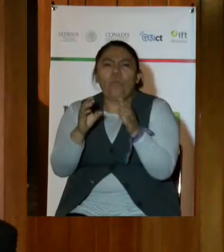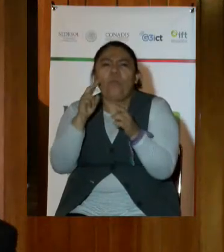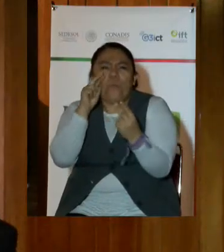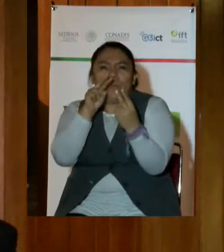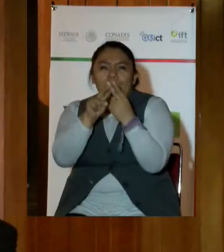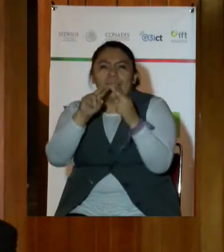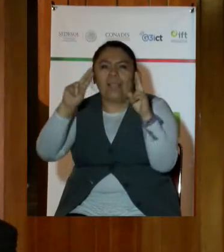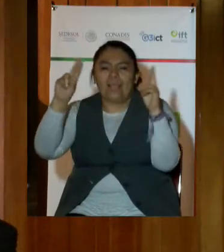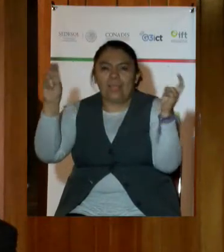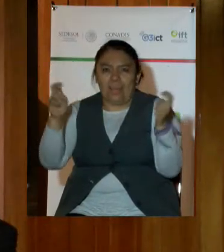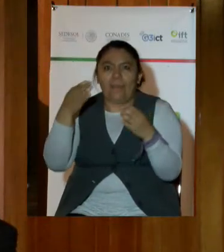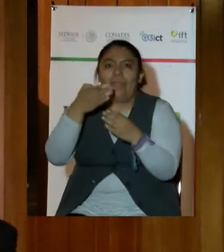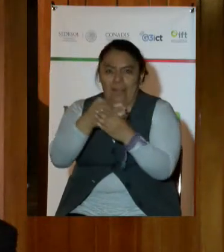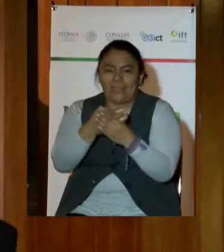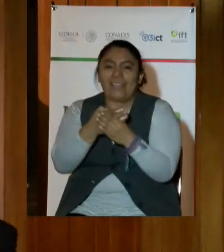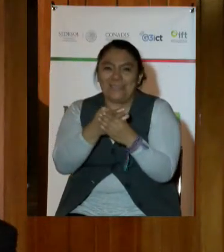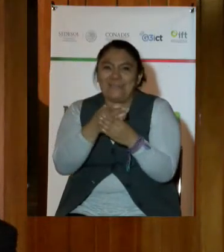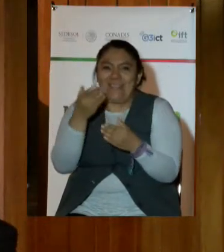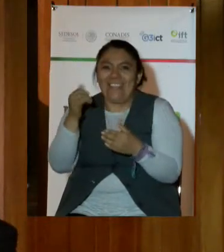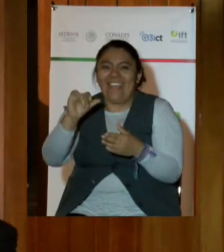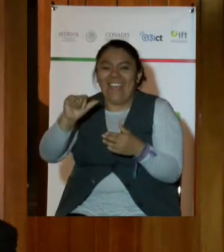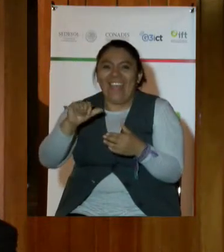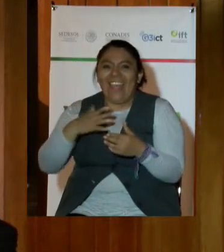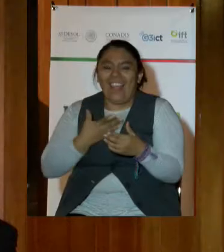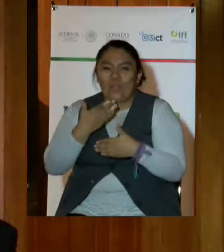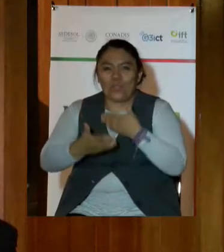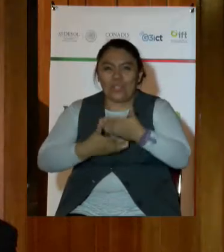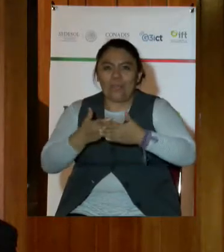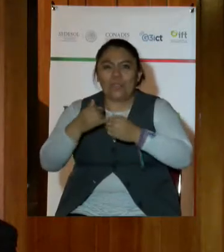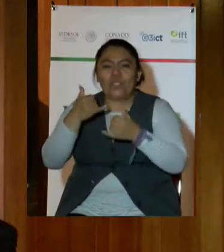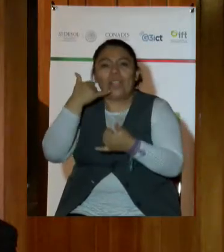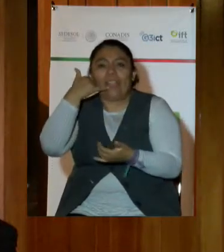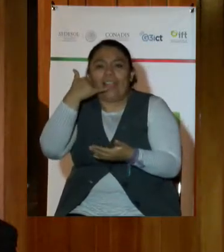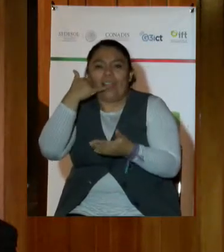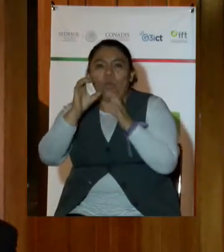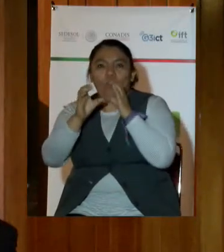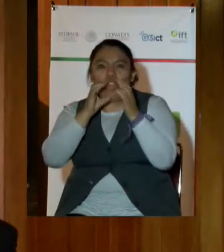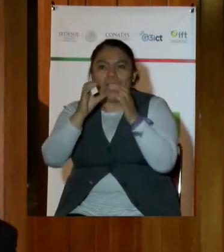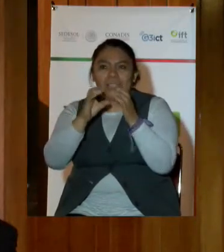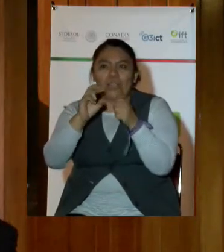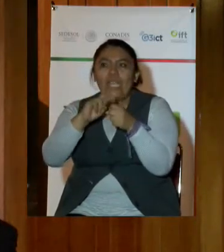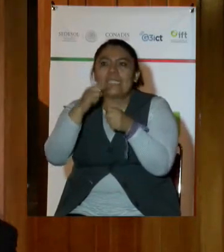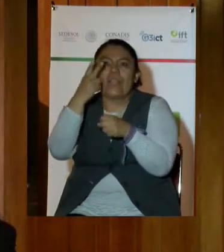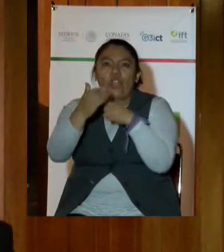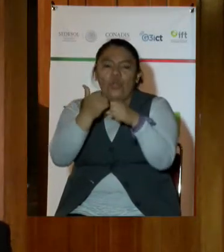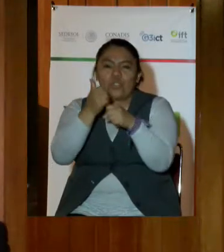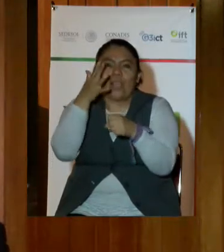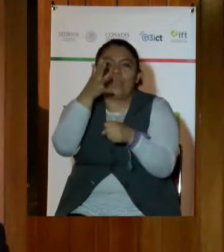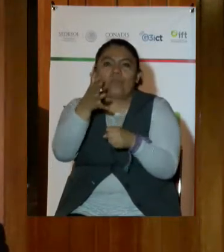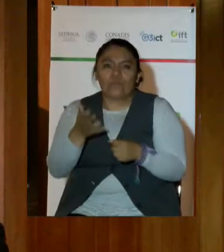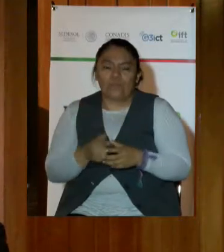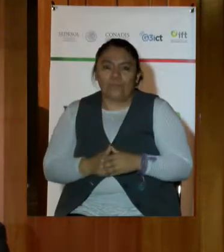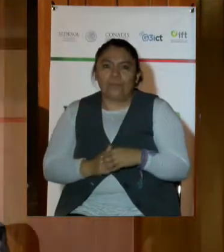nada reconocer ese seguimiento que le has dado al tema de la accesibilidad. Y con base en ese comentario y tu expertise,